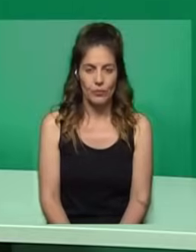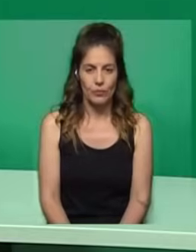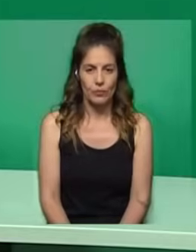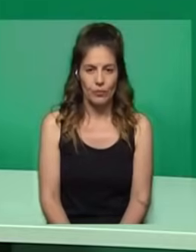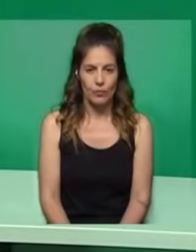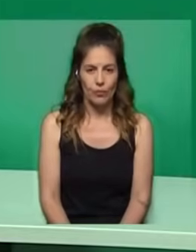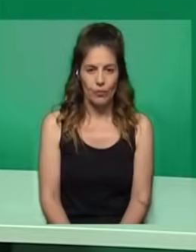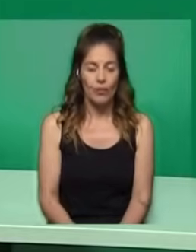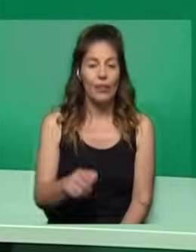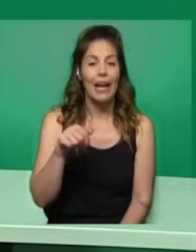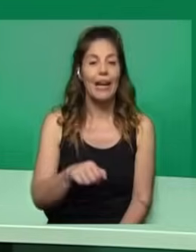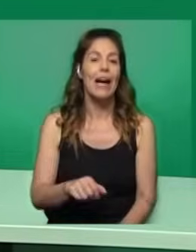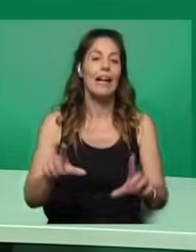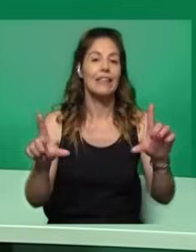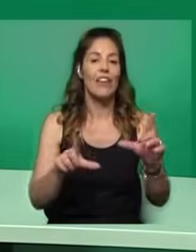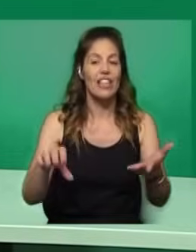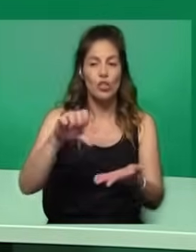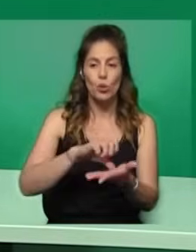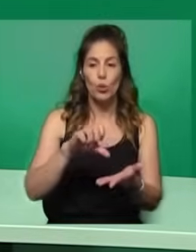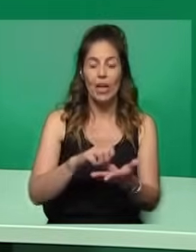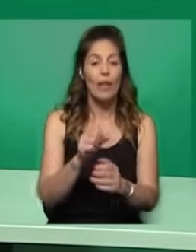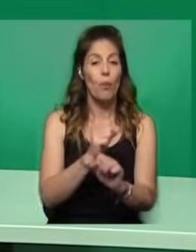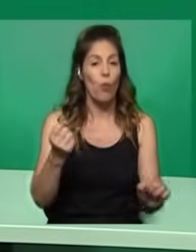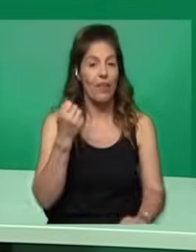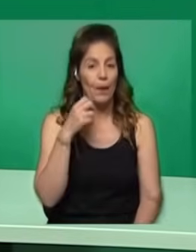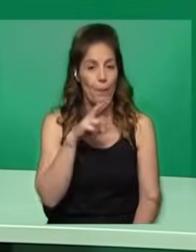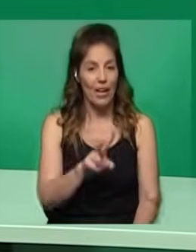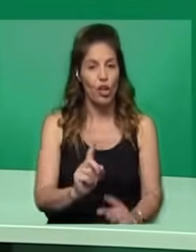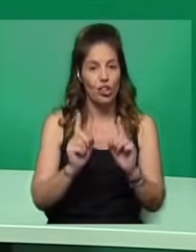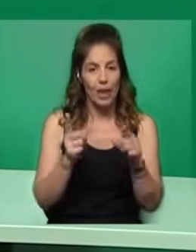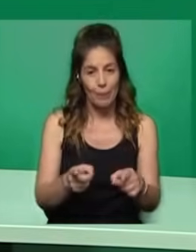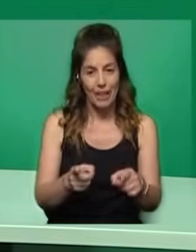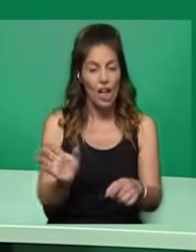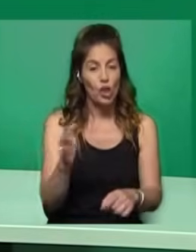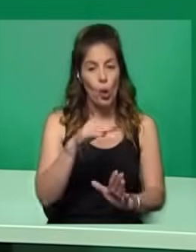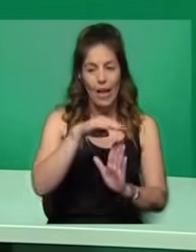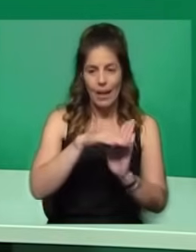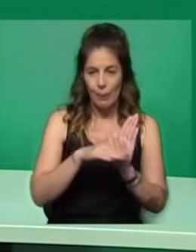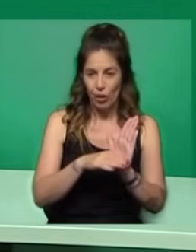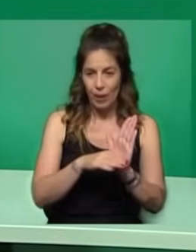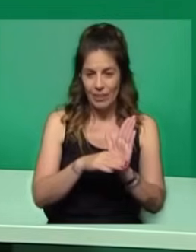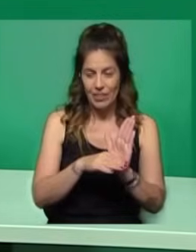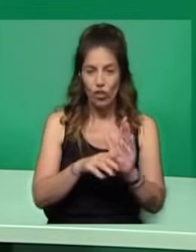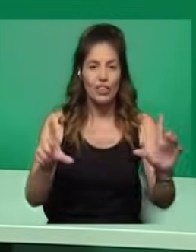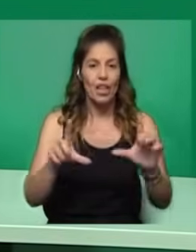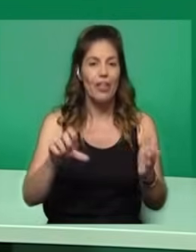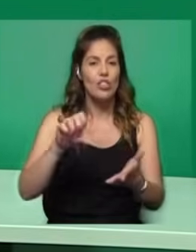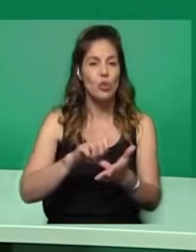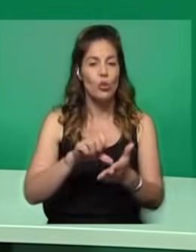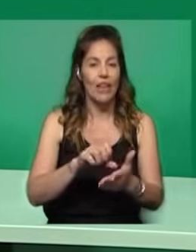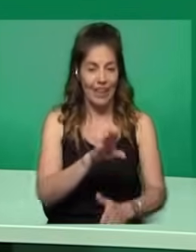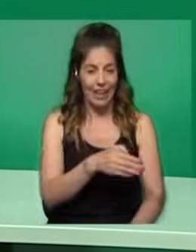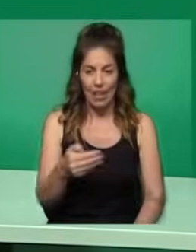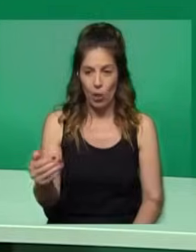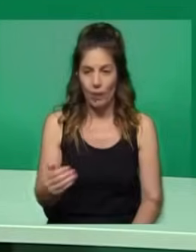aquí TV ciudad y Esto vale para sus dispositivos Pueden seguir estas emisiones informativas y toda la programación a través de tvci punu también